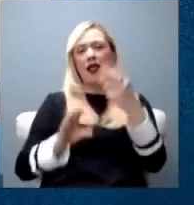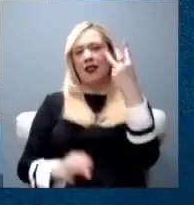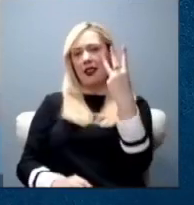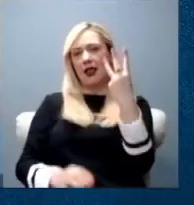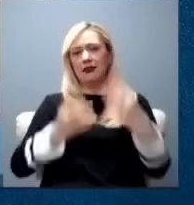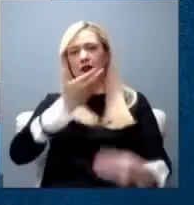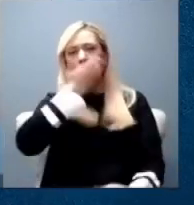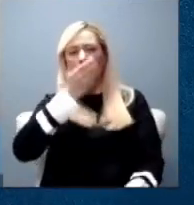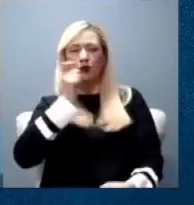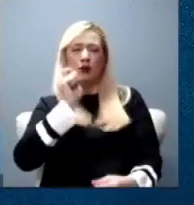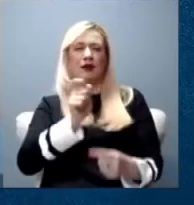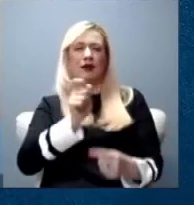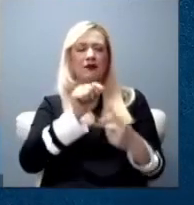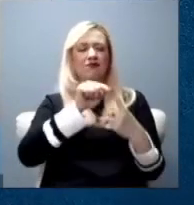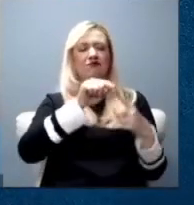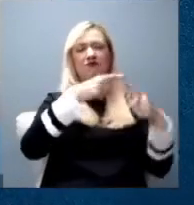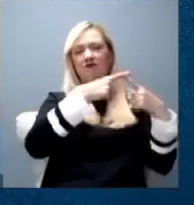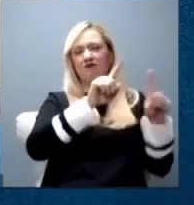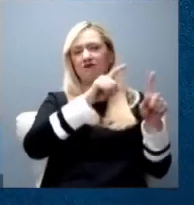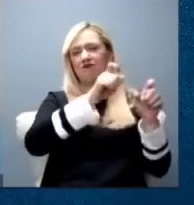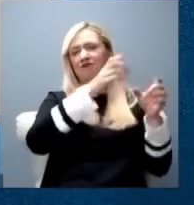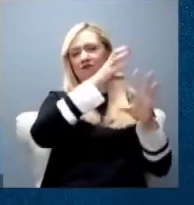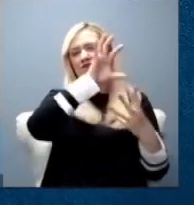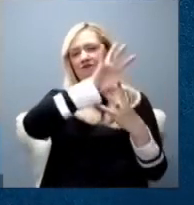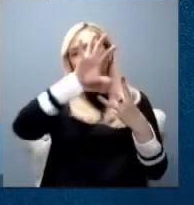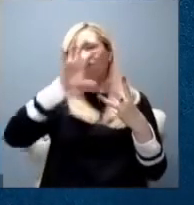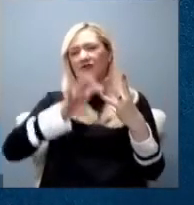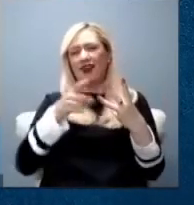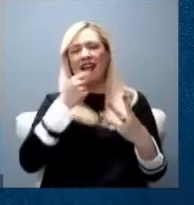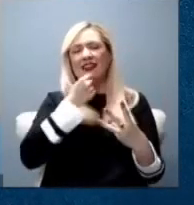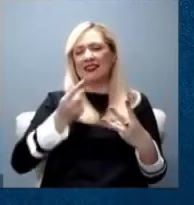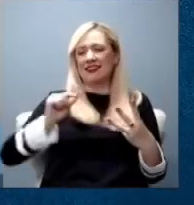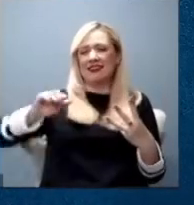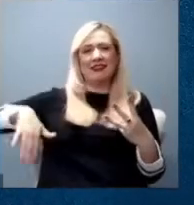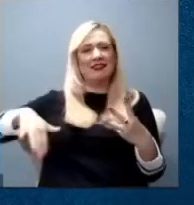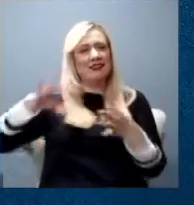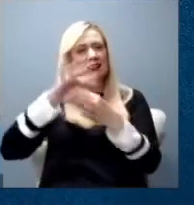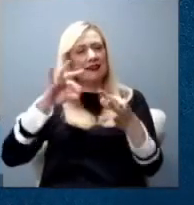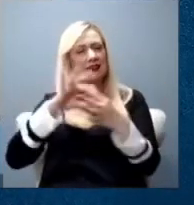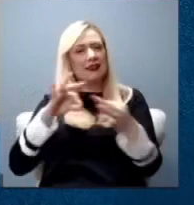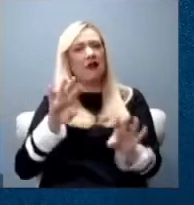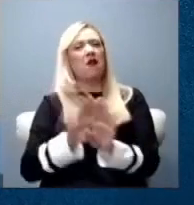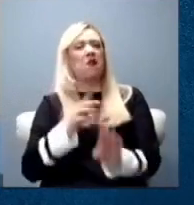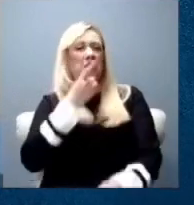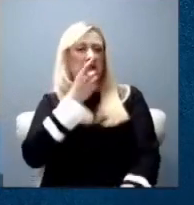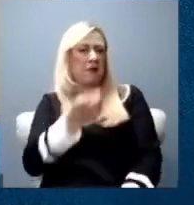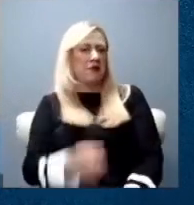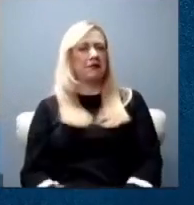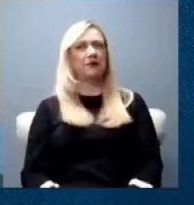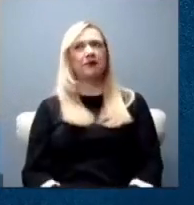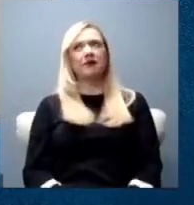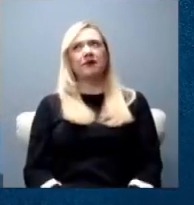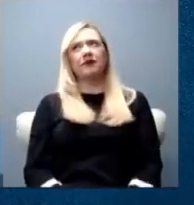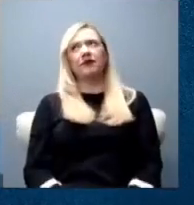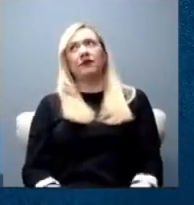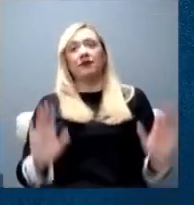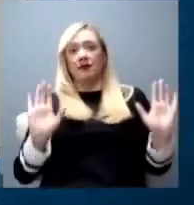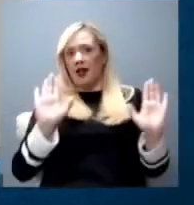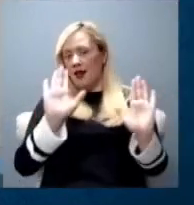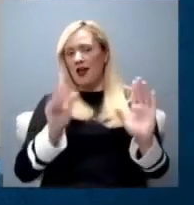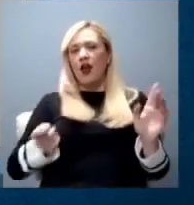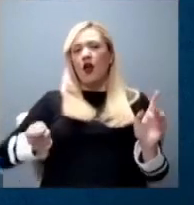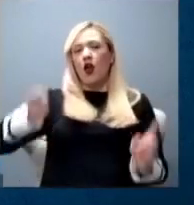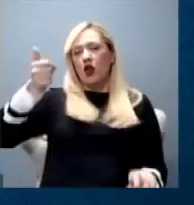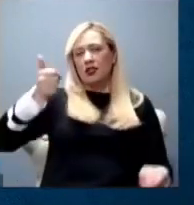se mencionaron, que creas que valga la pena resaltar? Bueno, tal vez ahí vamos por las coincidencias,